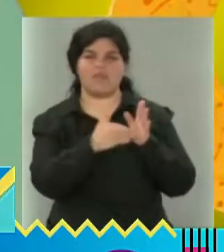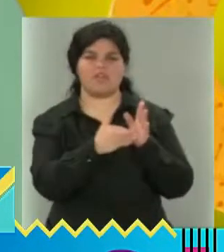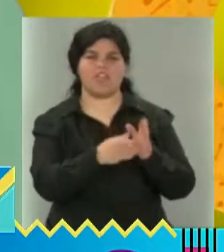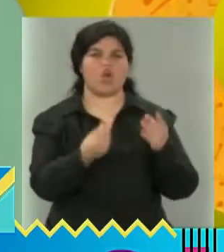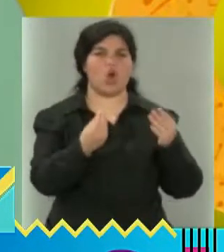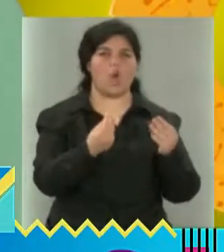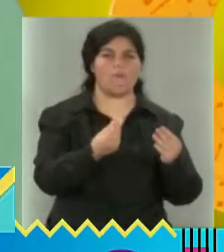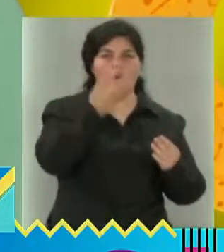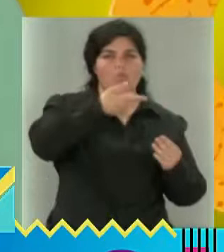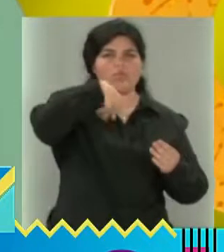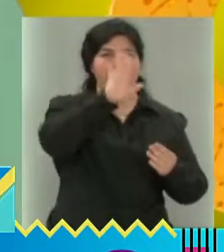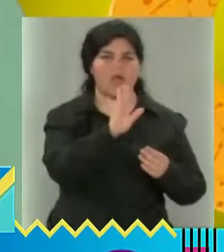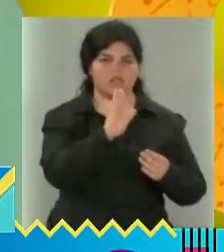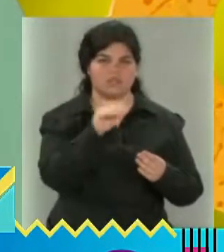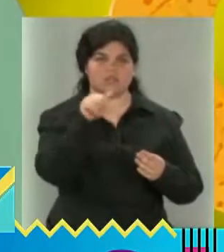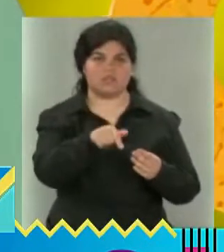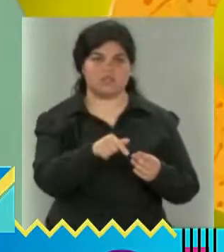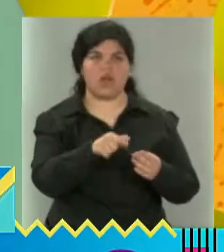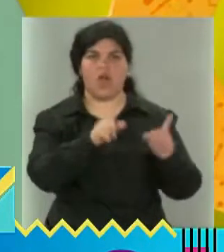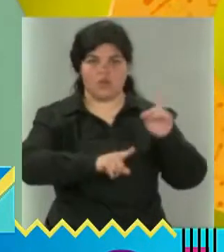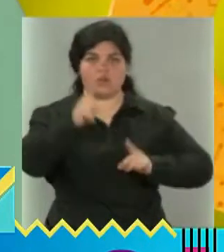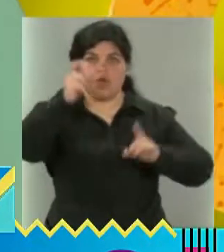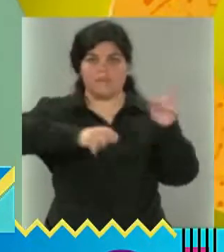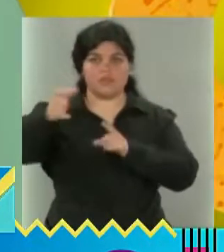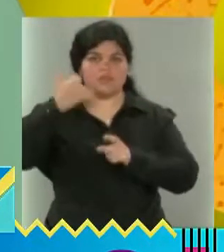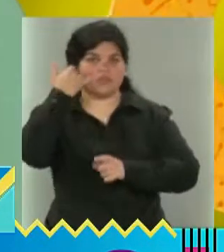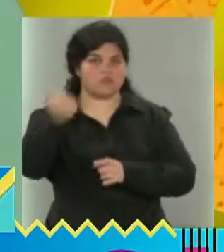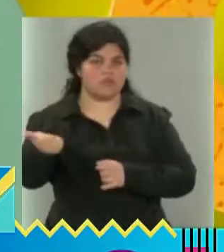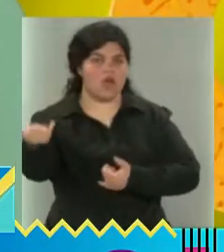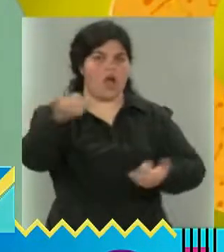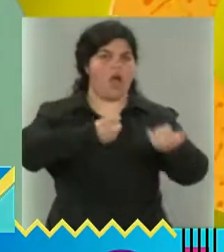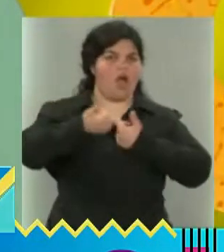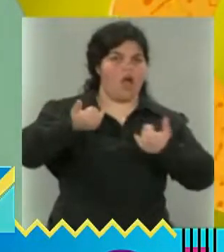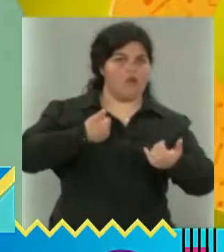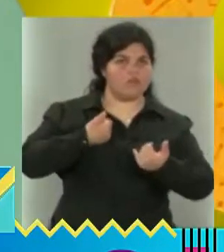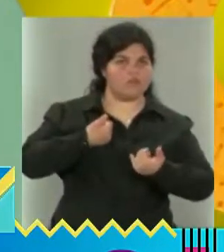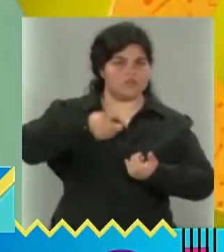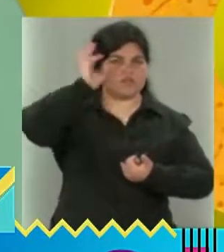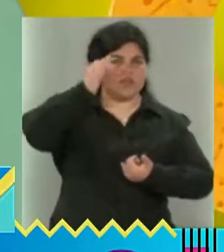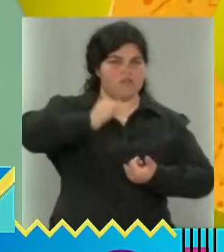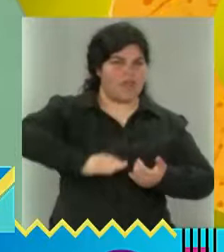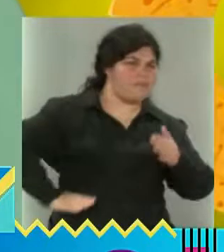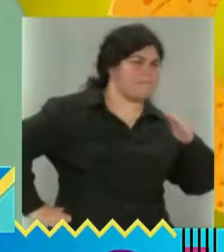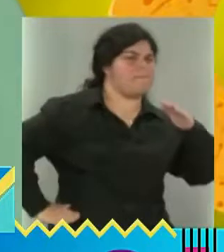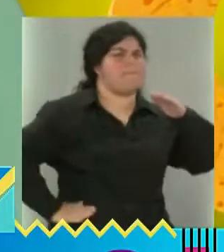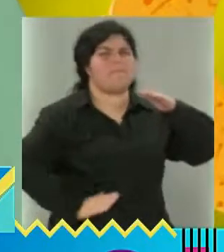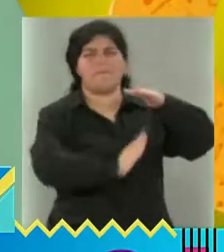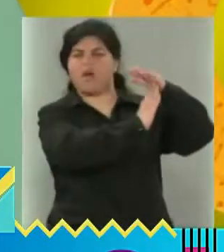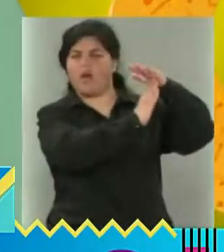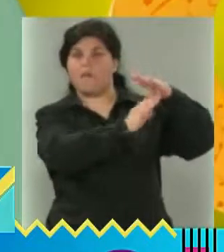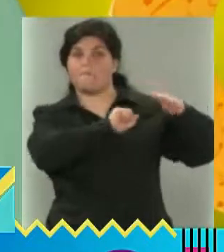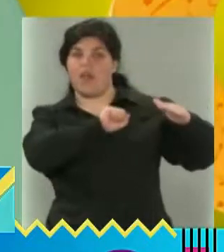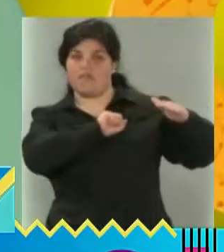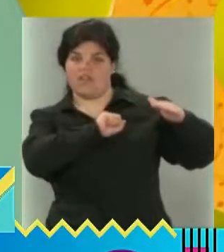y es lo que está pasando, y algunos gurúes internacionales también ya nos avisan de que digamos, la cresta del Malbec estamos